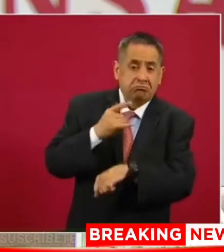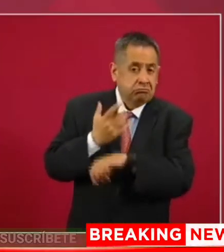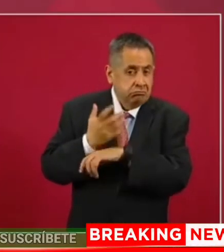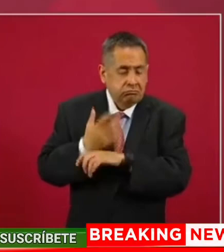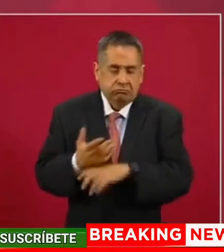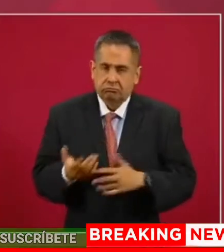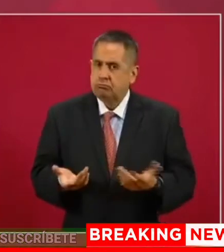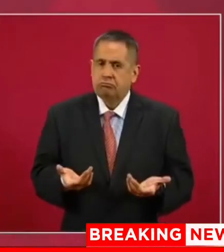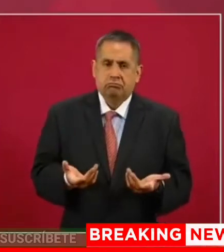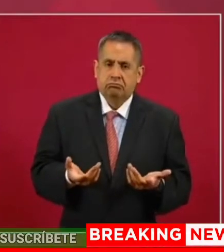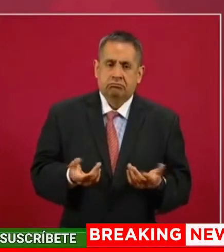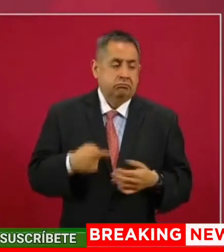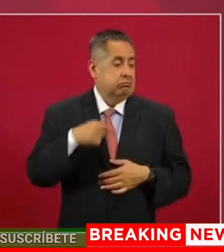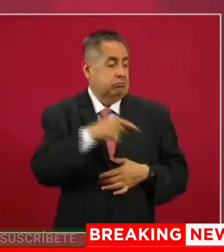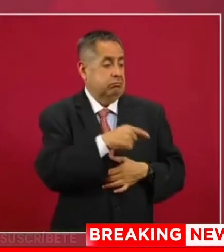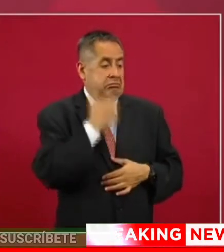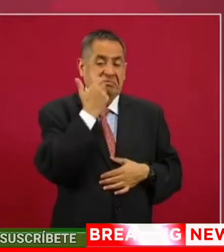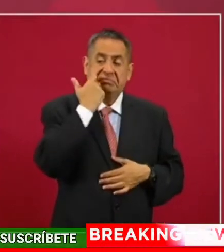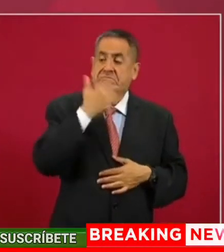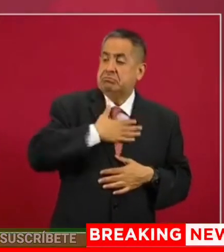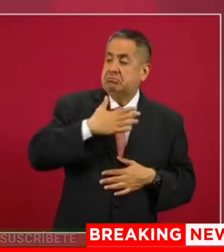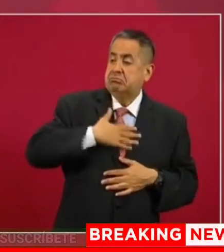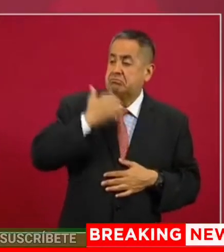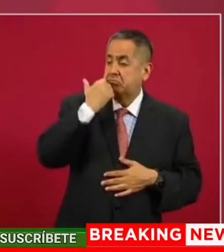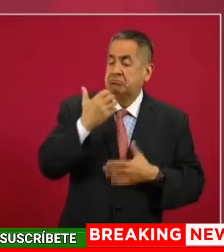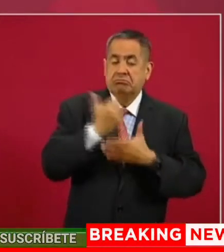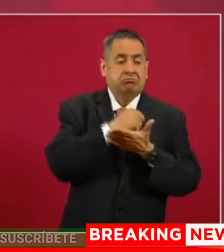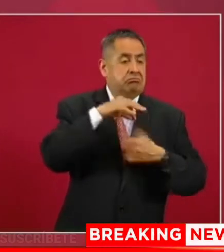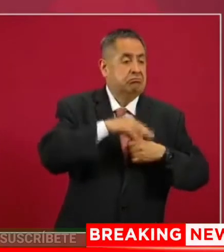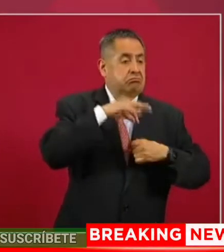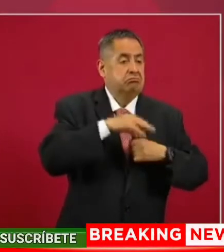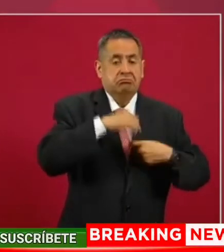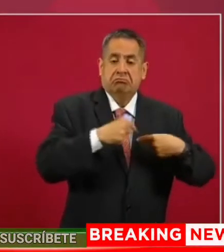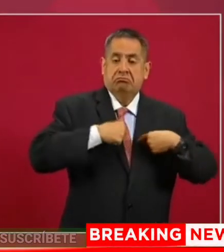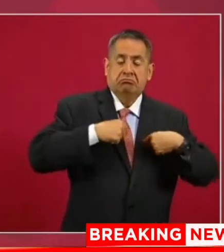por querer ganar una elección